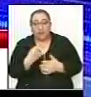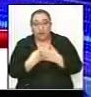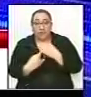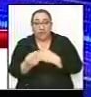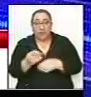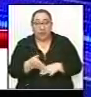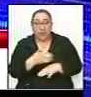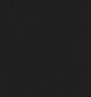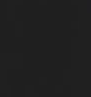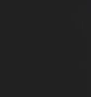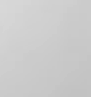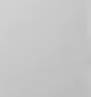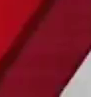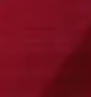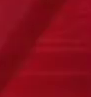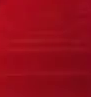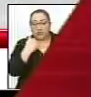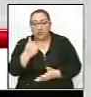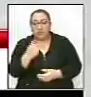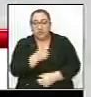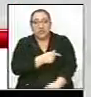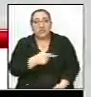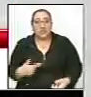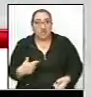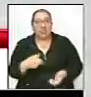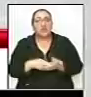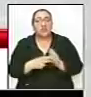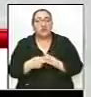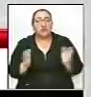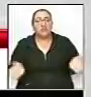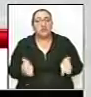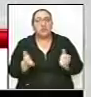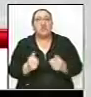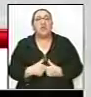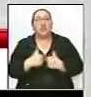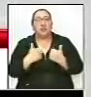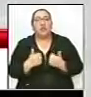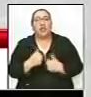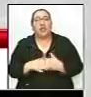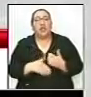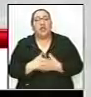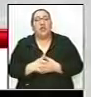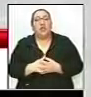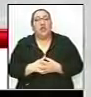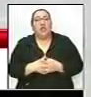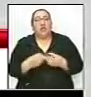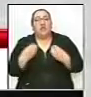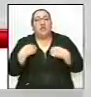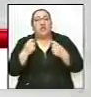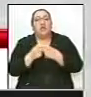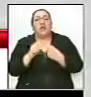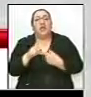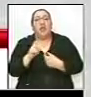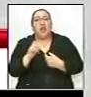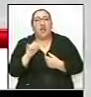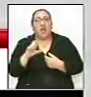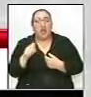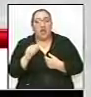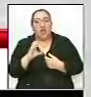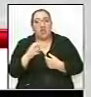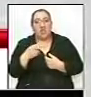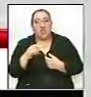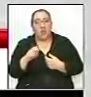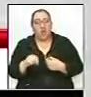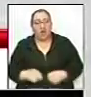transmitiéndoles, esta mesa de trabajo Donación de Sangre, promoviendo la vida de la oficina de la congresista Leila Chihuán